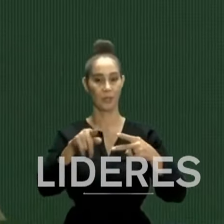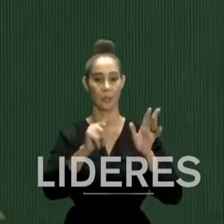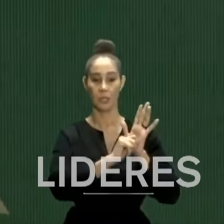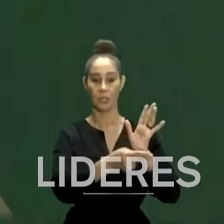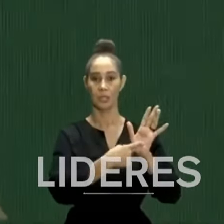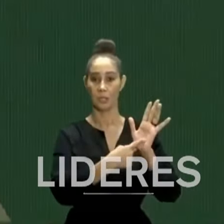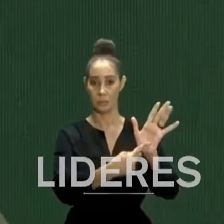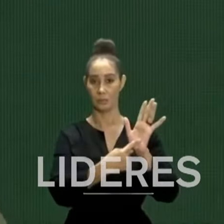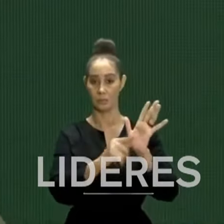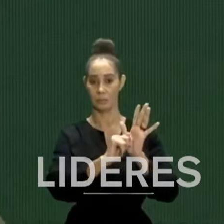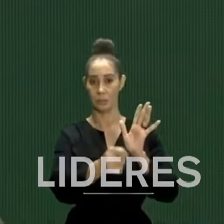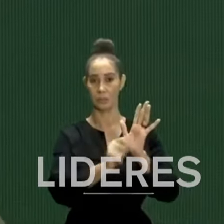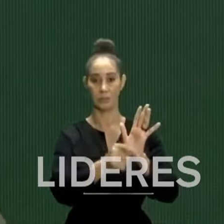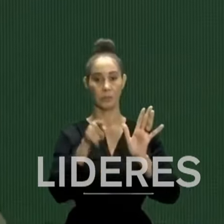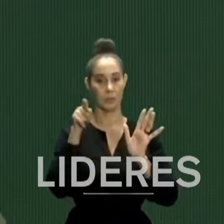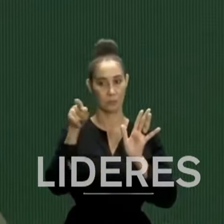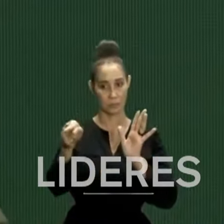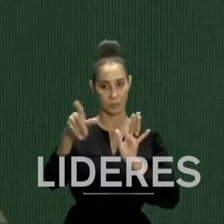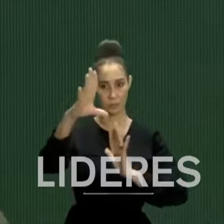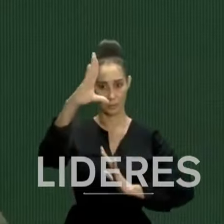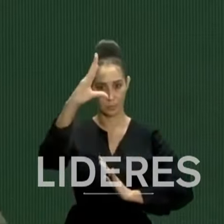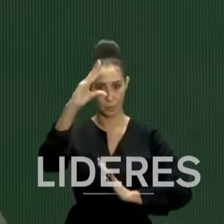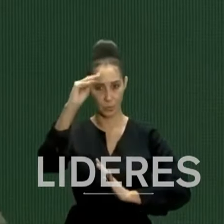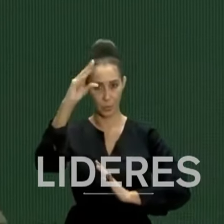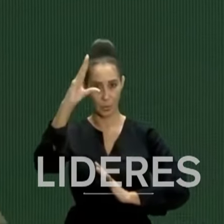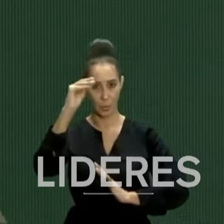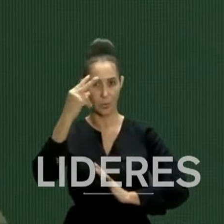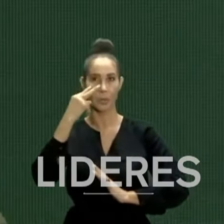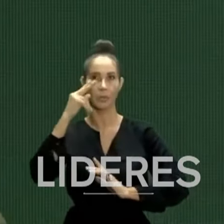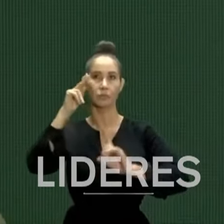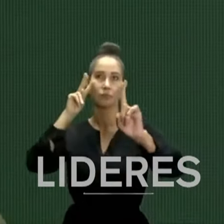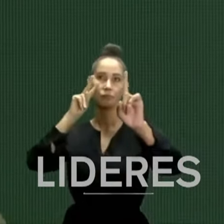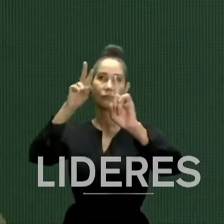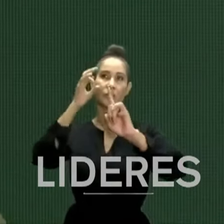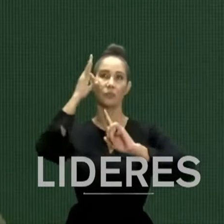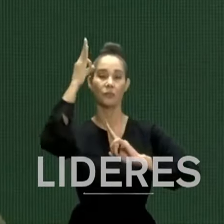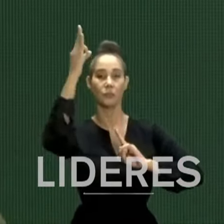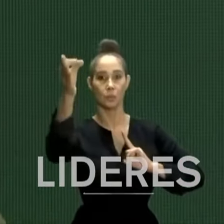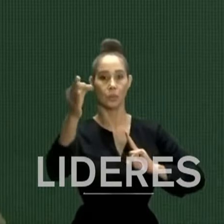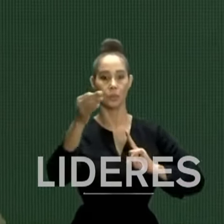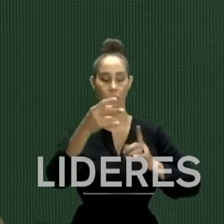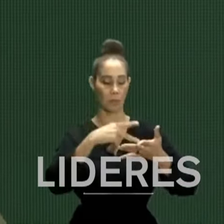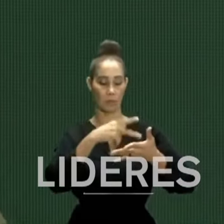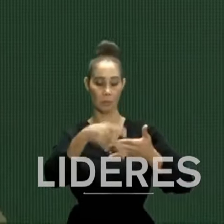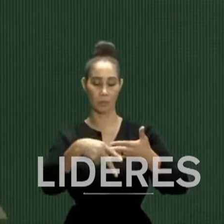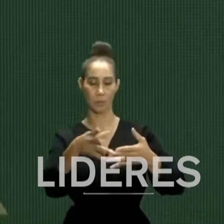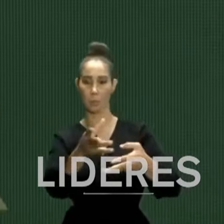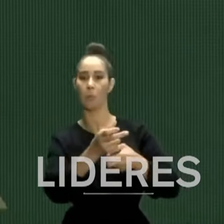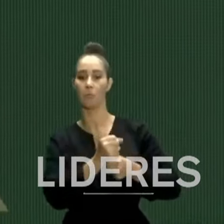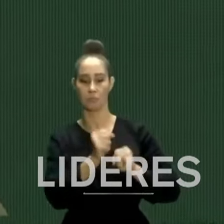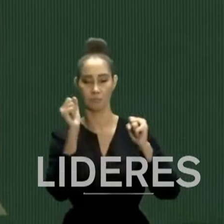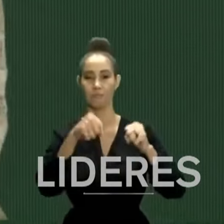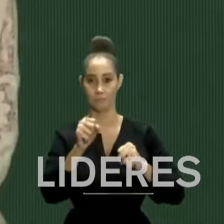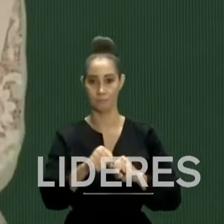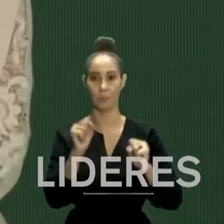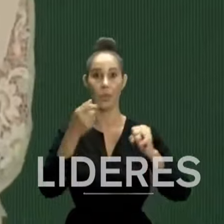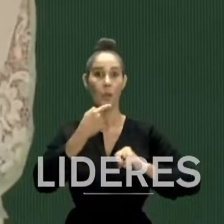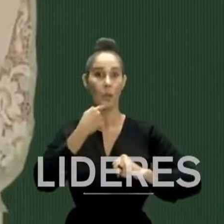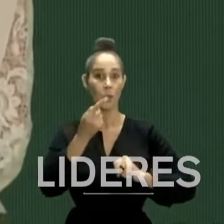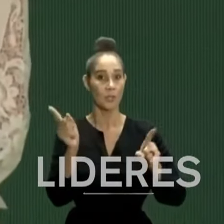testimonio de que usted es un hombre de visión, porque usted abrazó ese proyecto de vida. Pero yo puedo